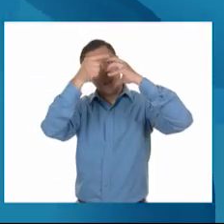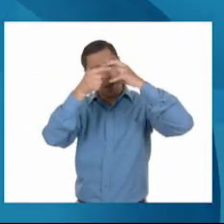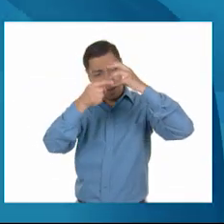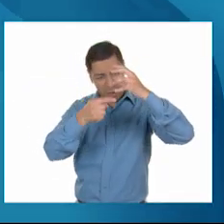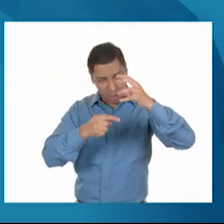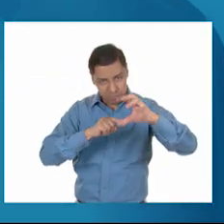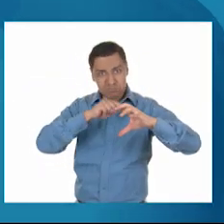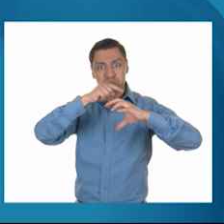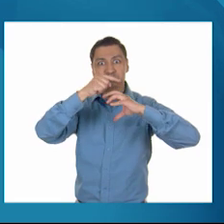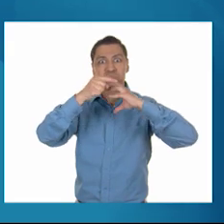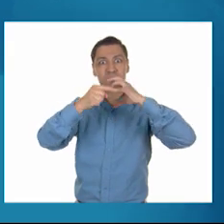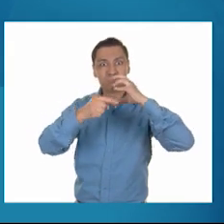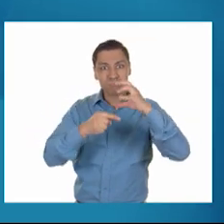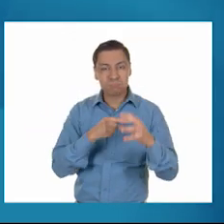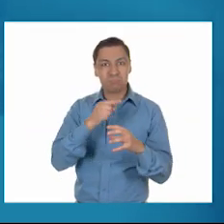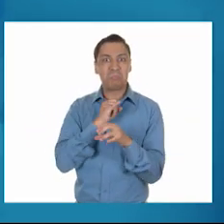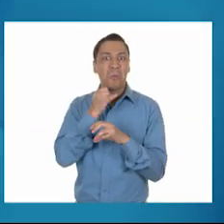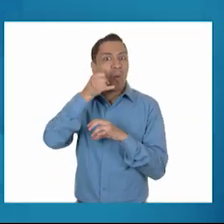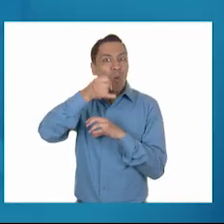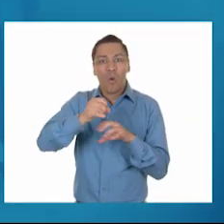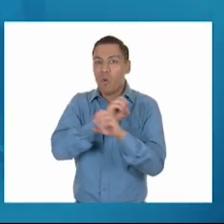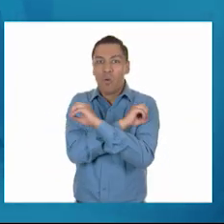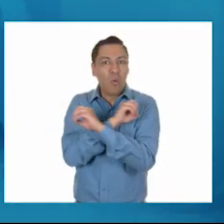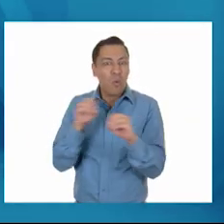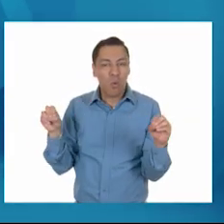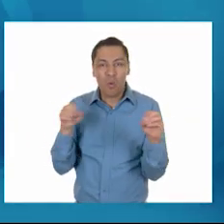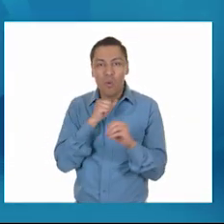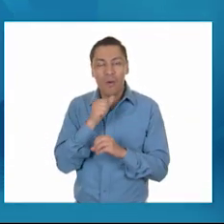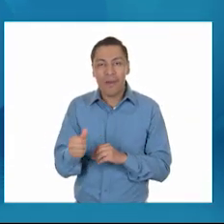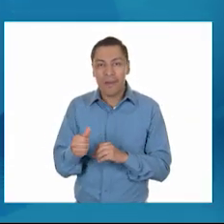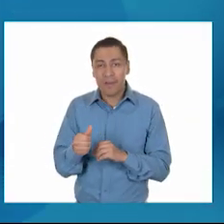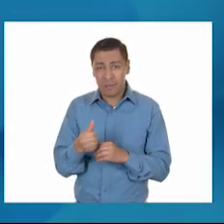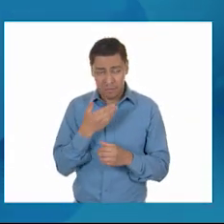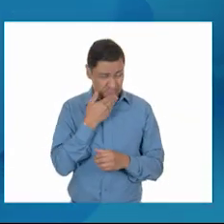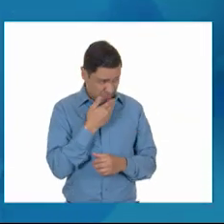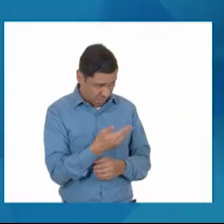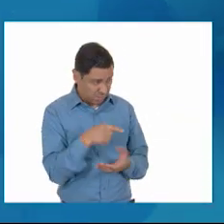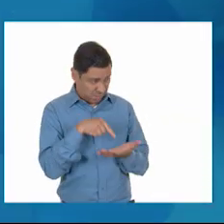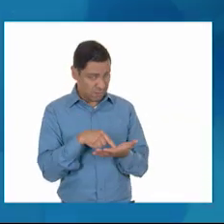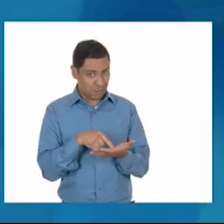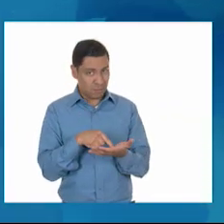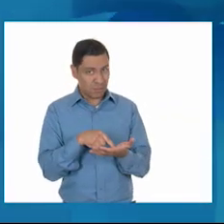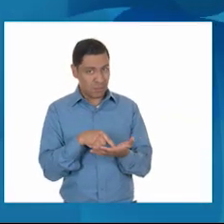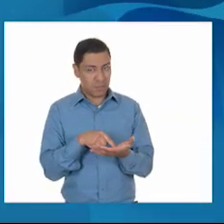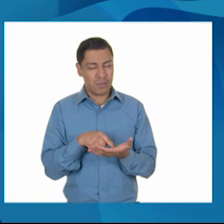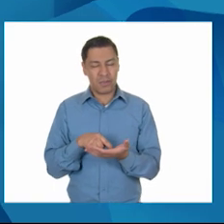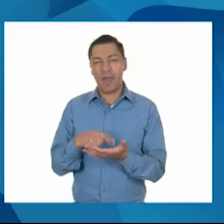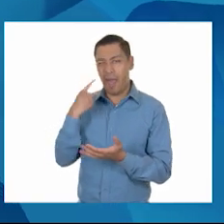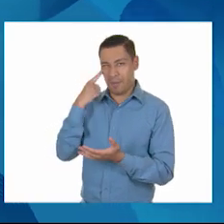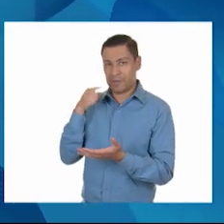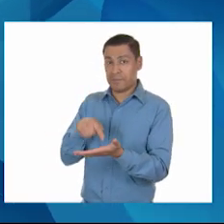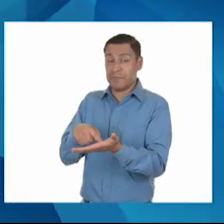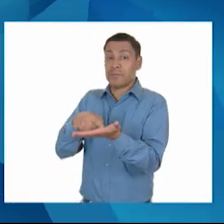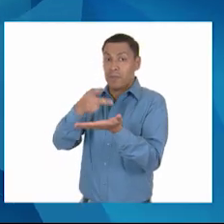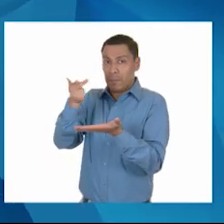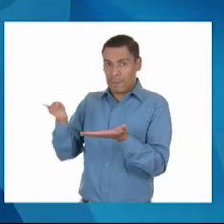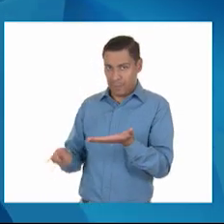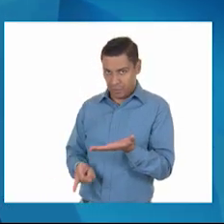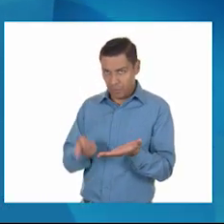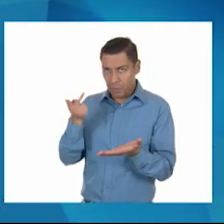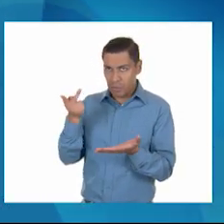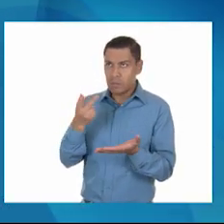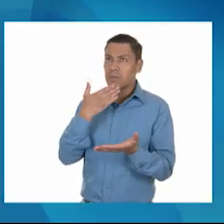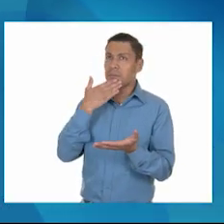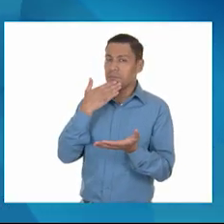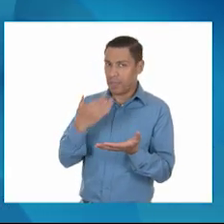aquí voy bien. A ver, veamos. Está la pregunta, o bueno, se dice qué es lo que preguntamos y